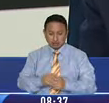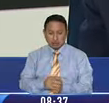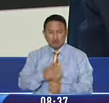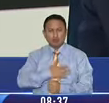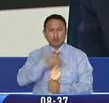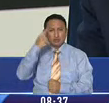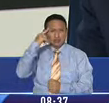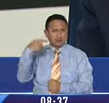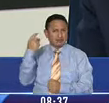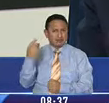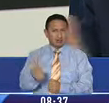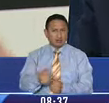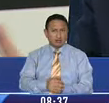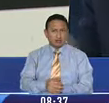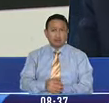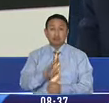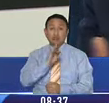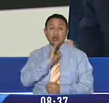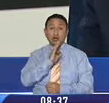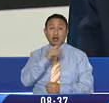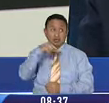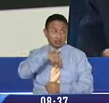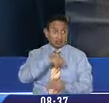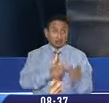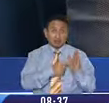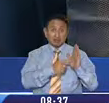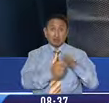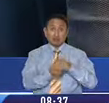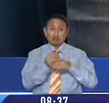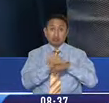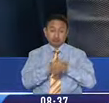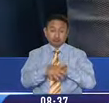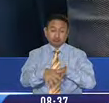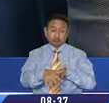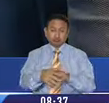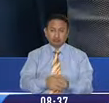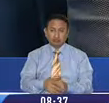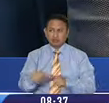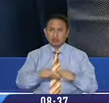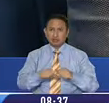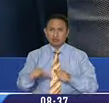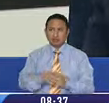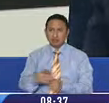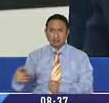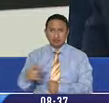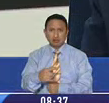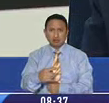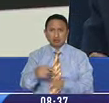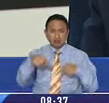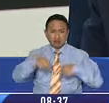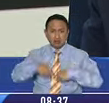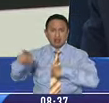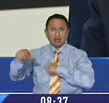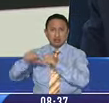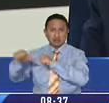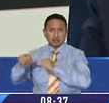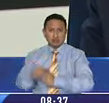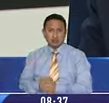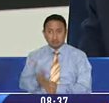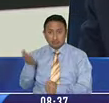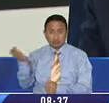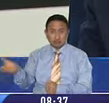que debe ser inmediato. Las fugas de agua que se han reportado todo el tiempo, yo creo que las administraciones zonales deberían tener la posibilidad. ¿Para eso